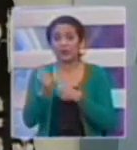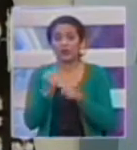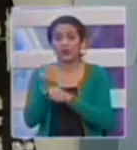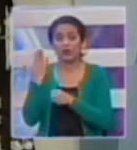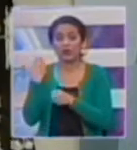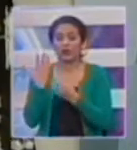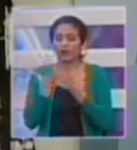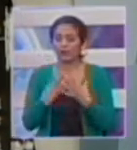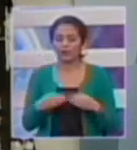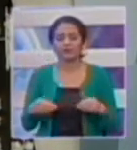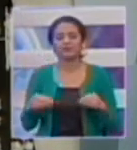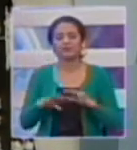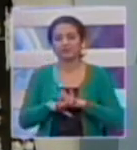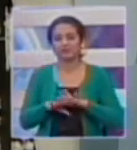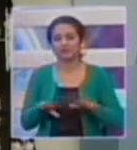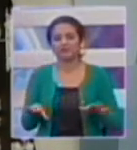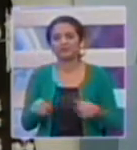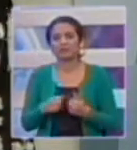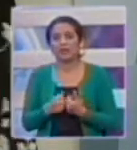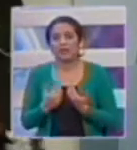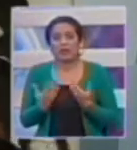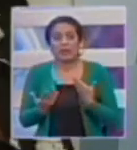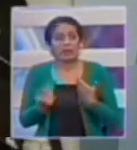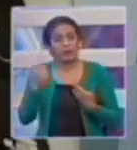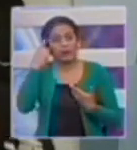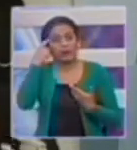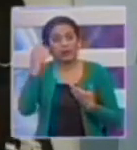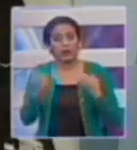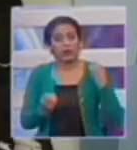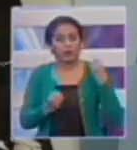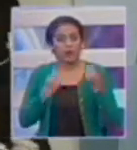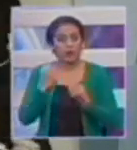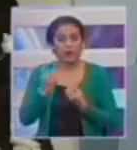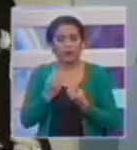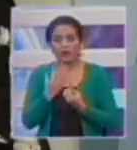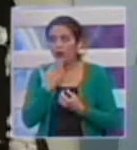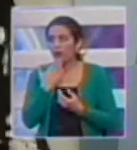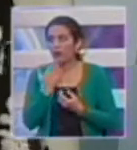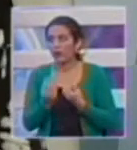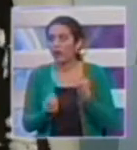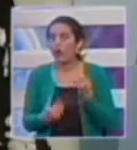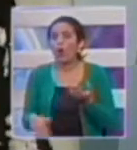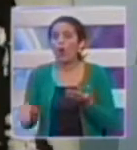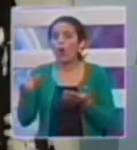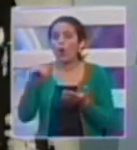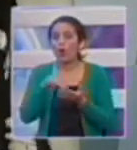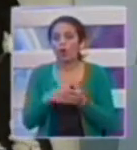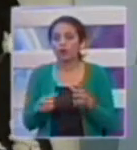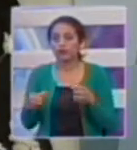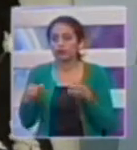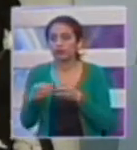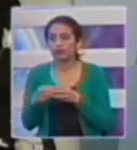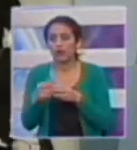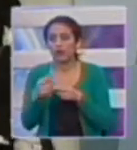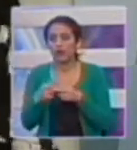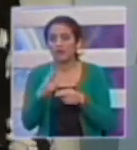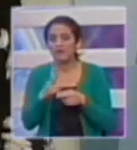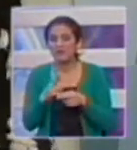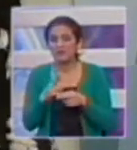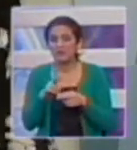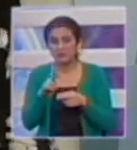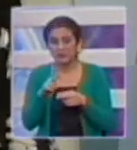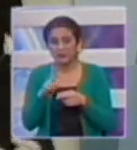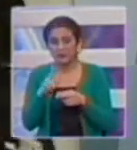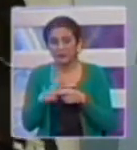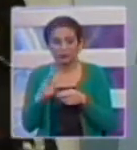y en ese momento nosotros analizamos si es que hacía sentido el volver a inscribirnos como Ruptura. Nuestra respuesta fue que no, que lo importante en